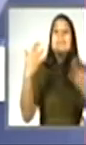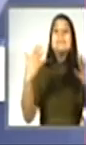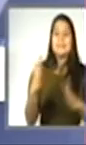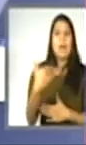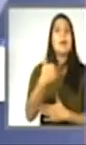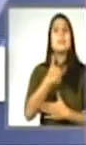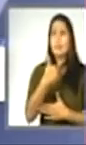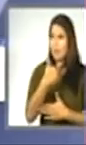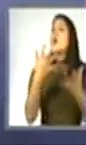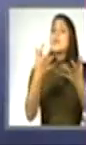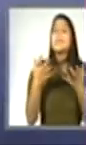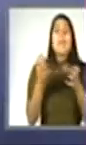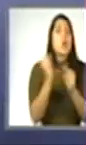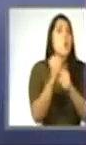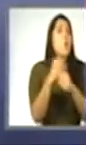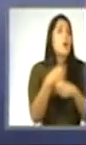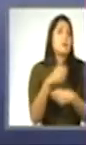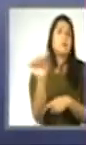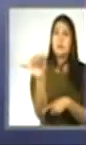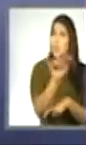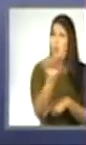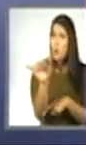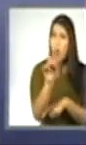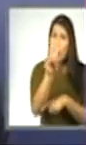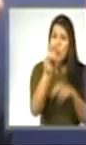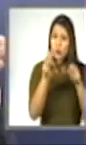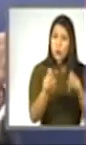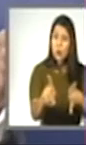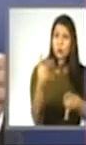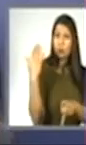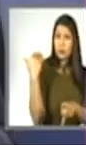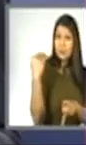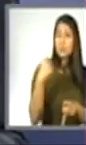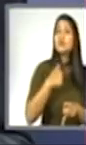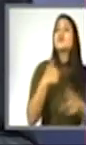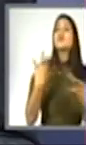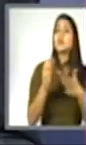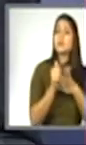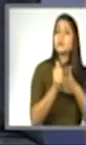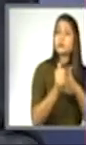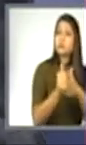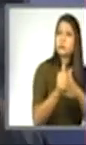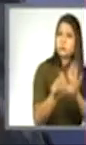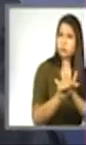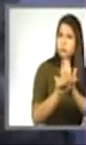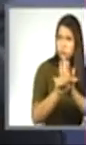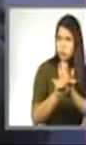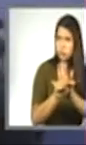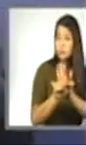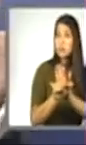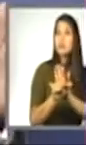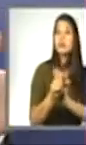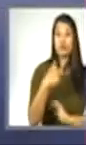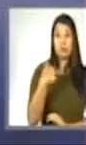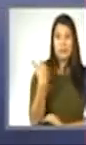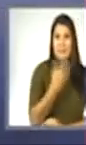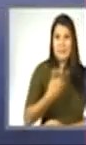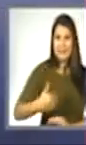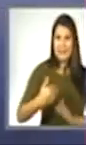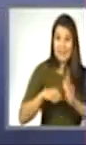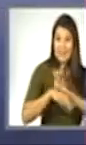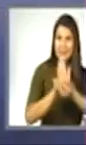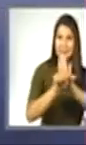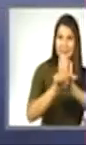objetivo, en función de las estrategias. Yo comenzaría, por ejemplo, con aquellos que lo que buscaban era visibilizarse, porque evidentemente su aspiración,